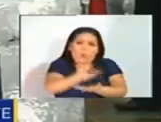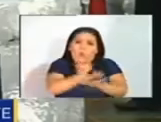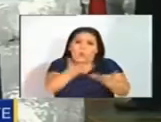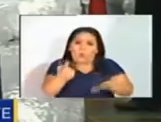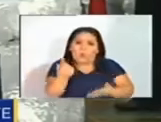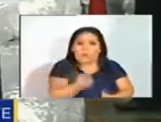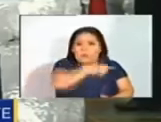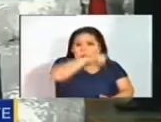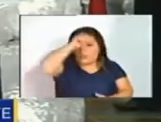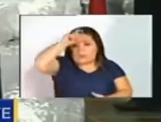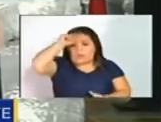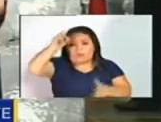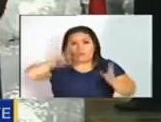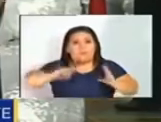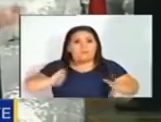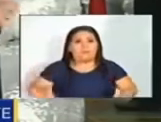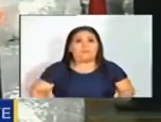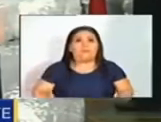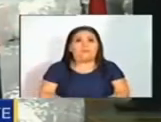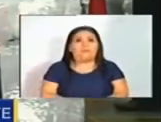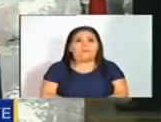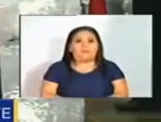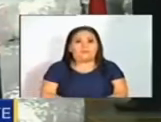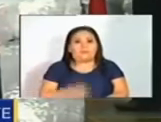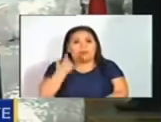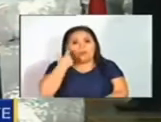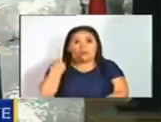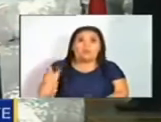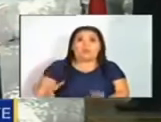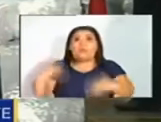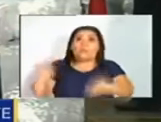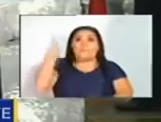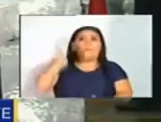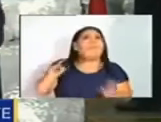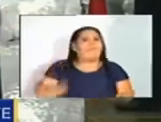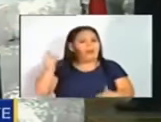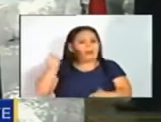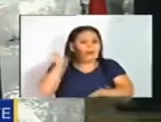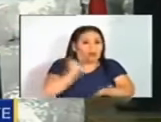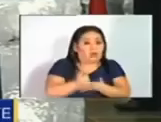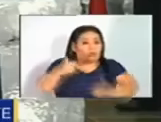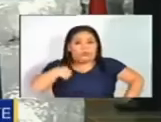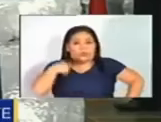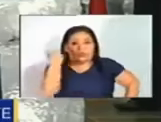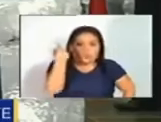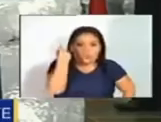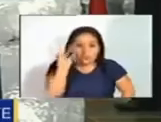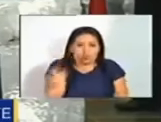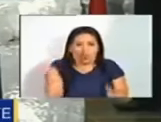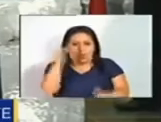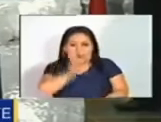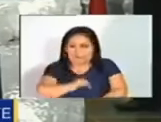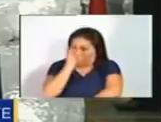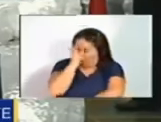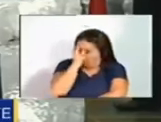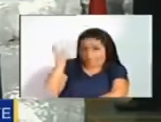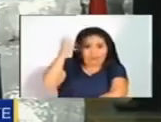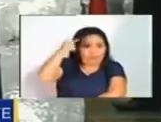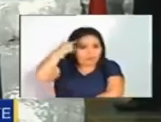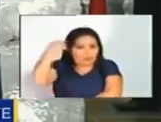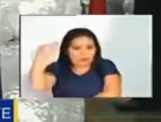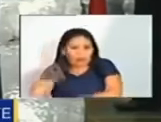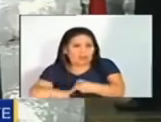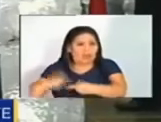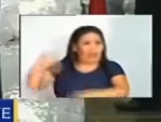los empleados públicos. Y luego, pero una que para qué queremos, es que de verdad, yo no entiendo, tenemos una clase cínica, política,